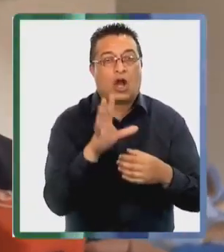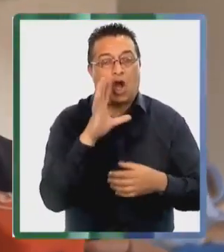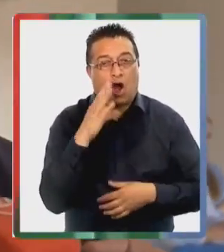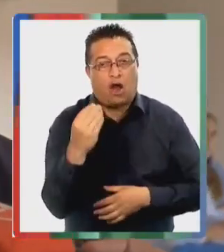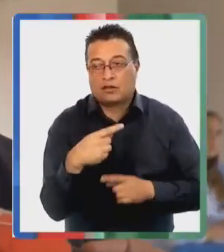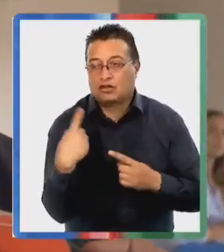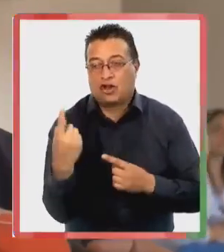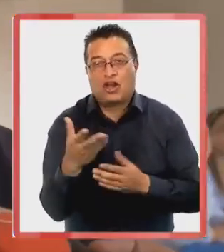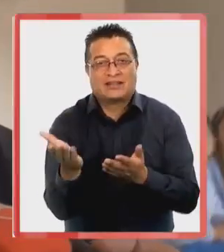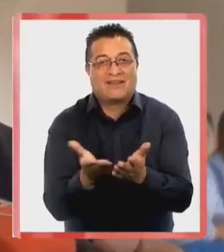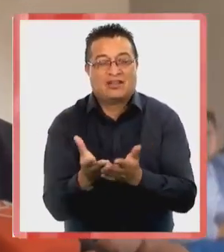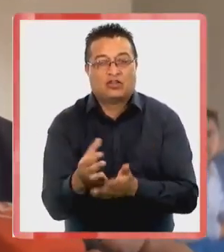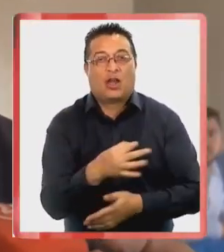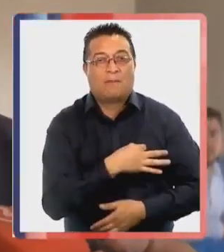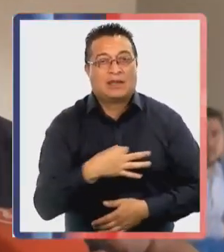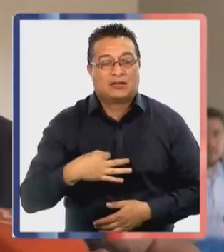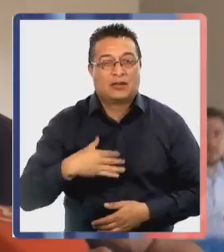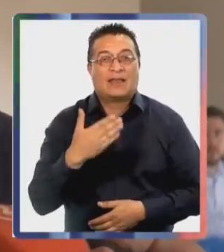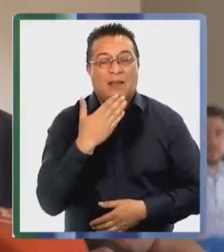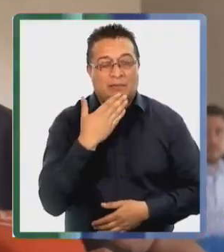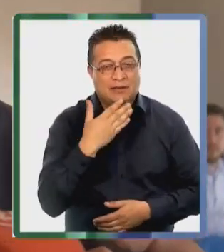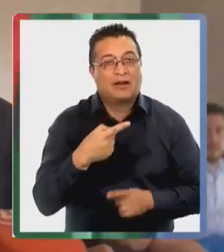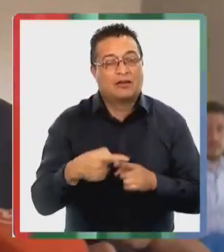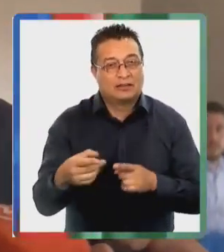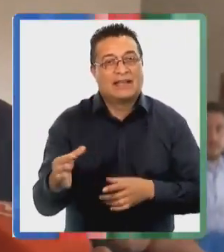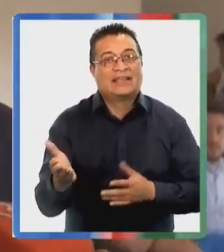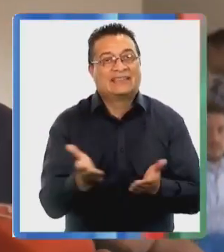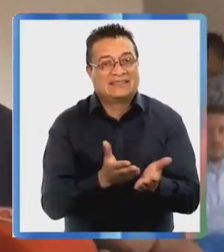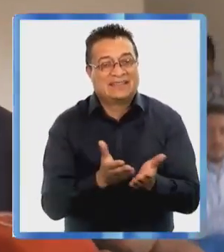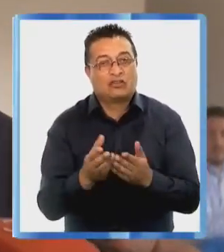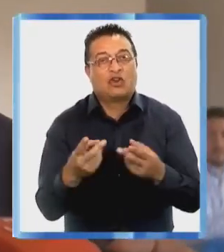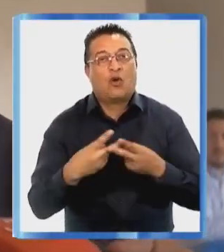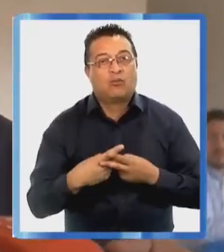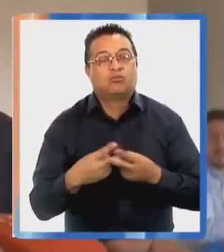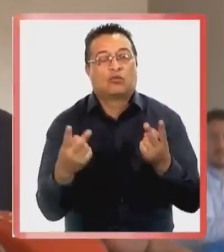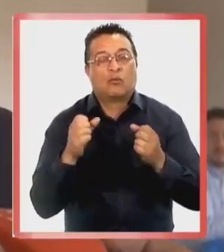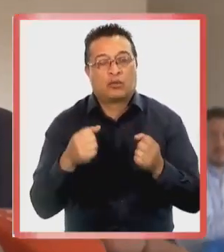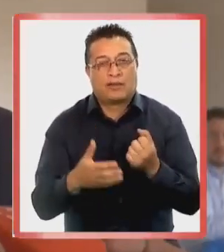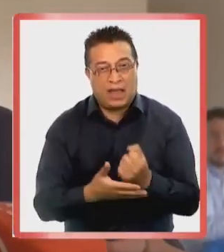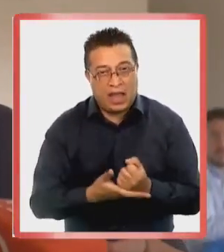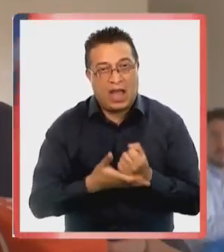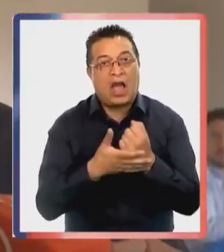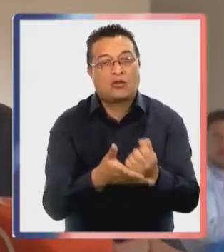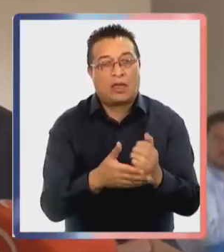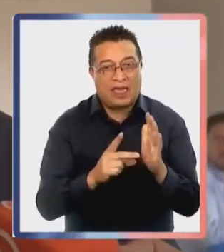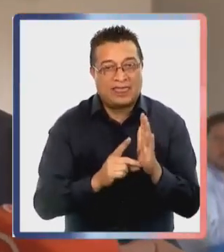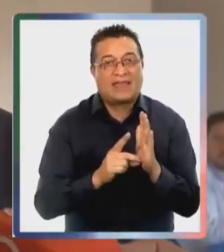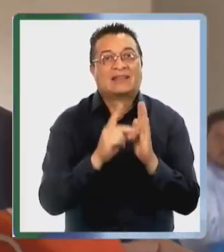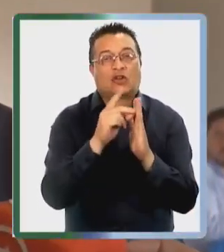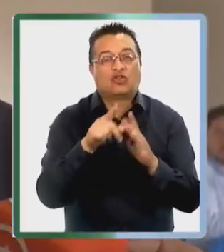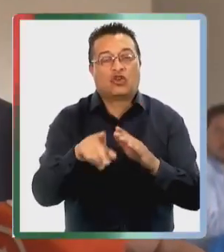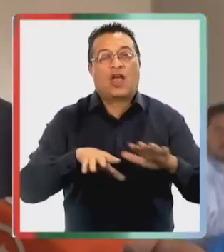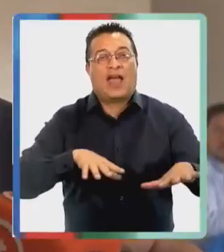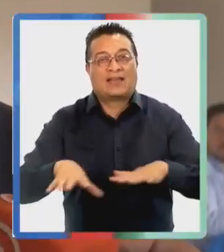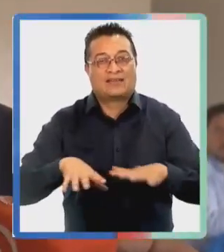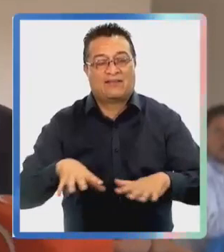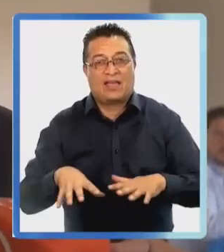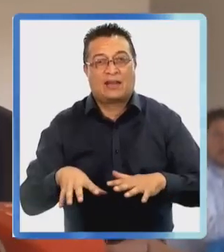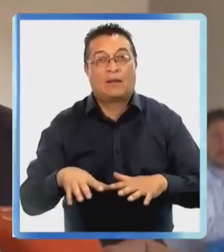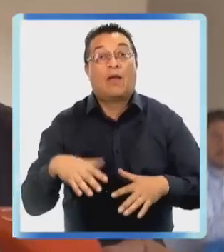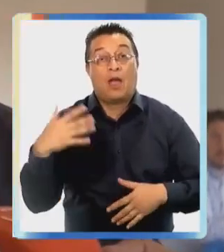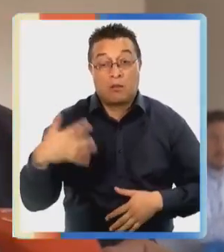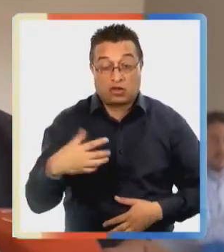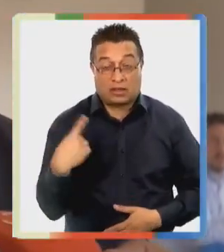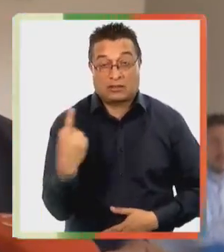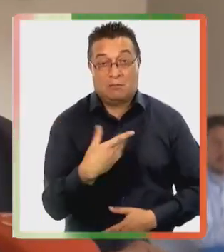con los servicios públicos que pueden aportar también el desarrollo de estas actividades. Es importante para nosotros estar acá acompañando a